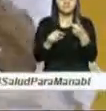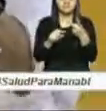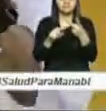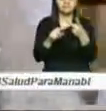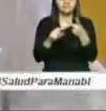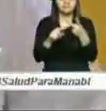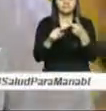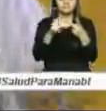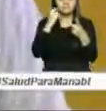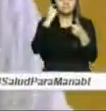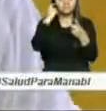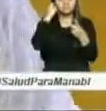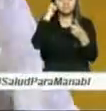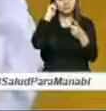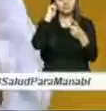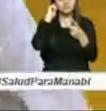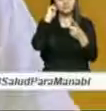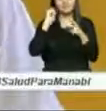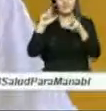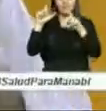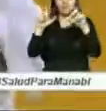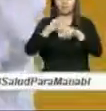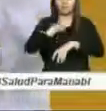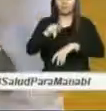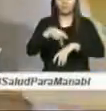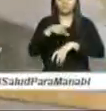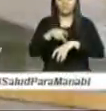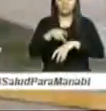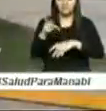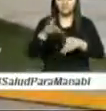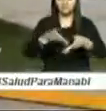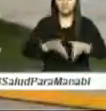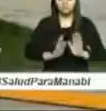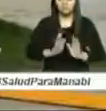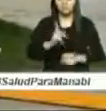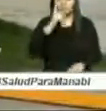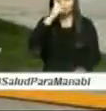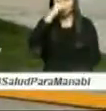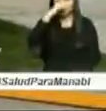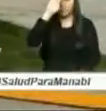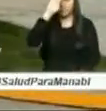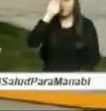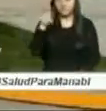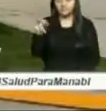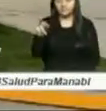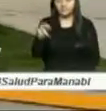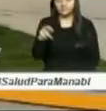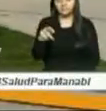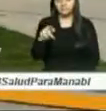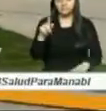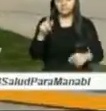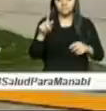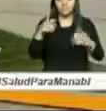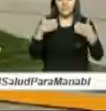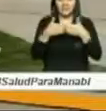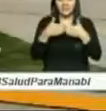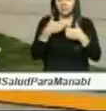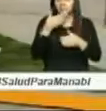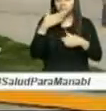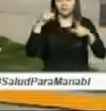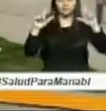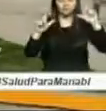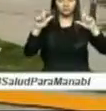hay un radiólogo cubano, él es tecnólogo, les toma la radiografía con el mejor equipo del mundo, pregúntenle. No